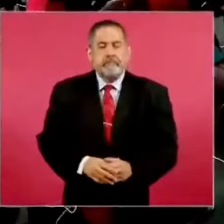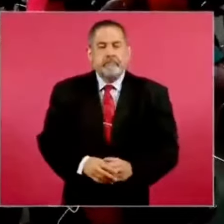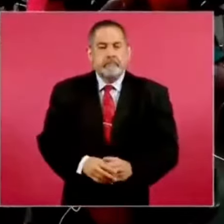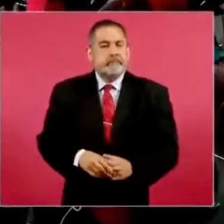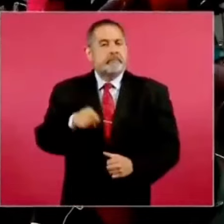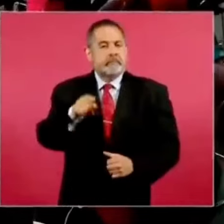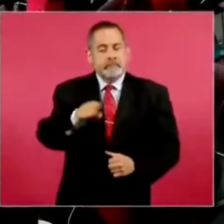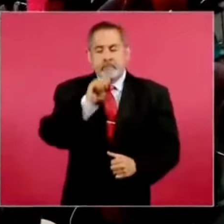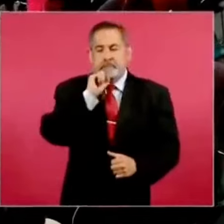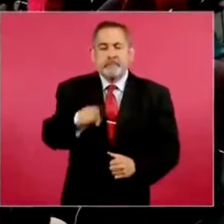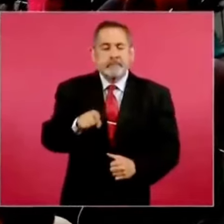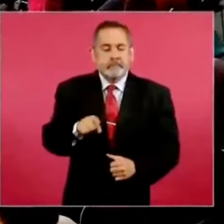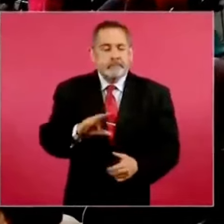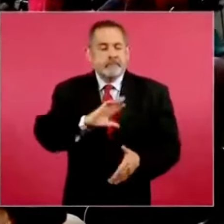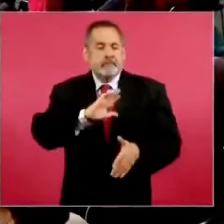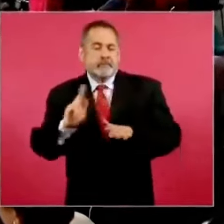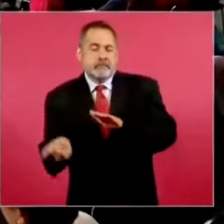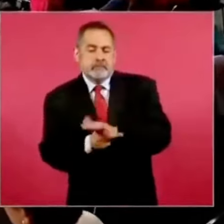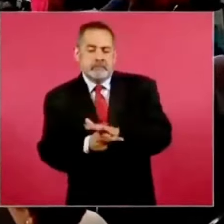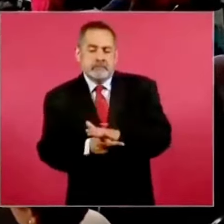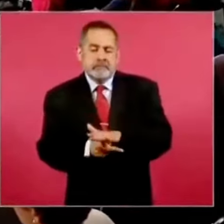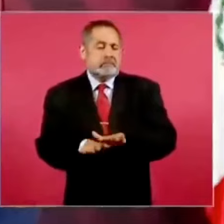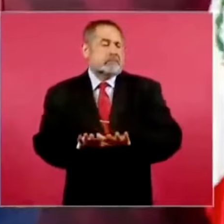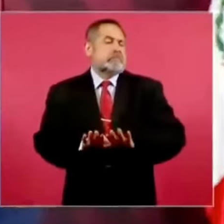querían darle carpetazo.